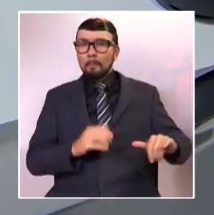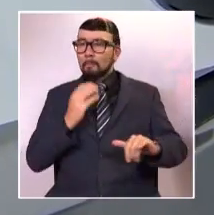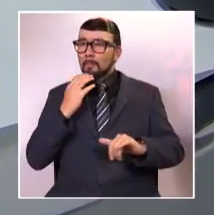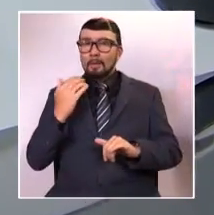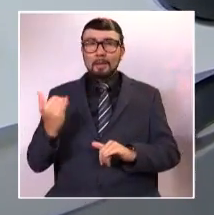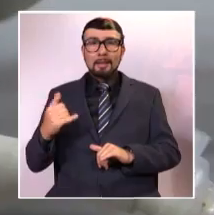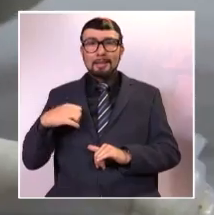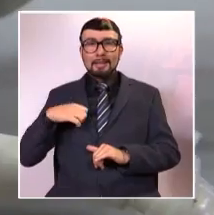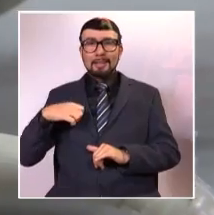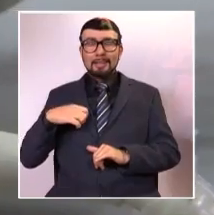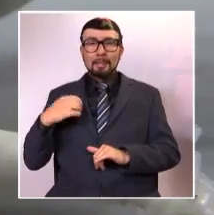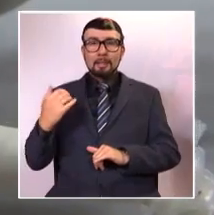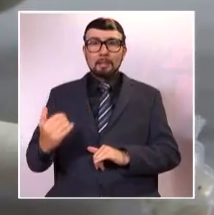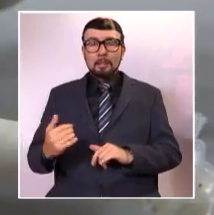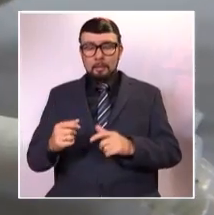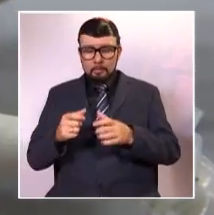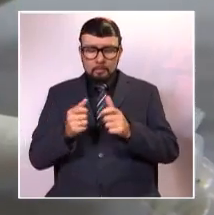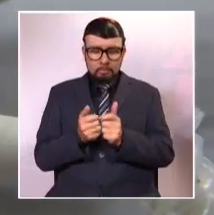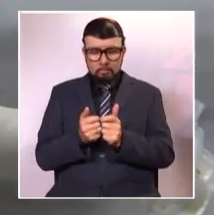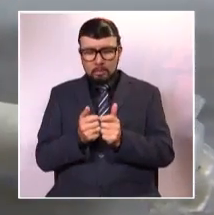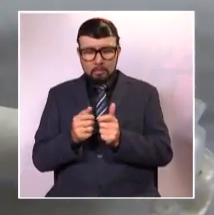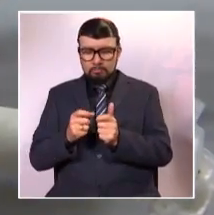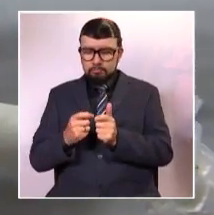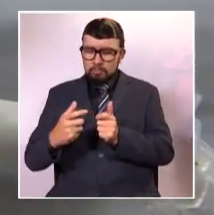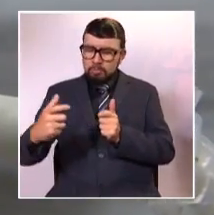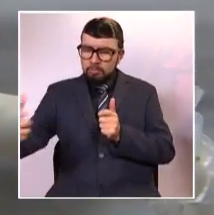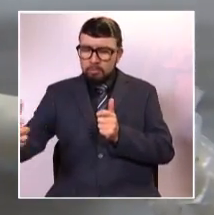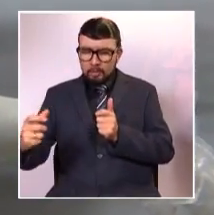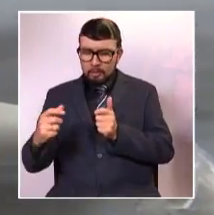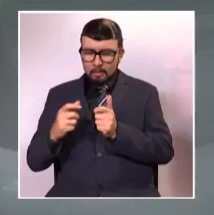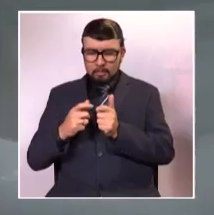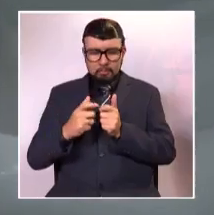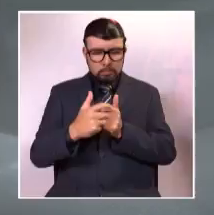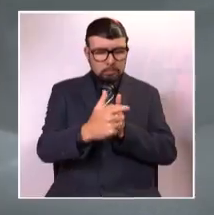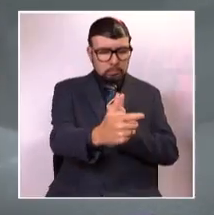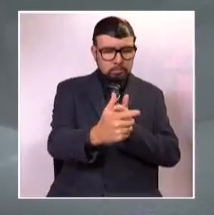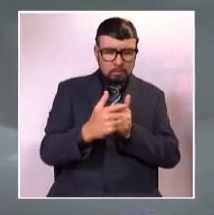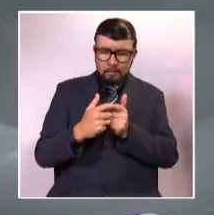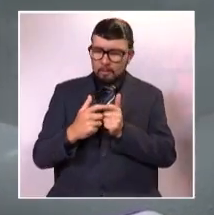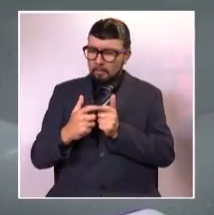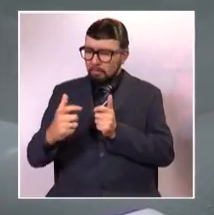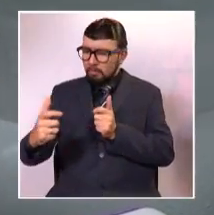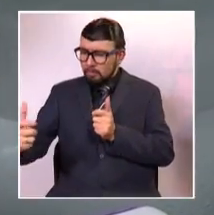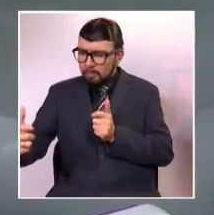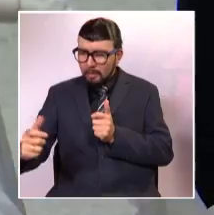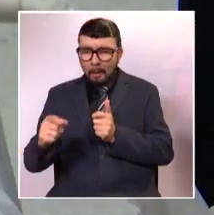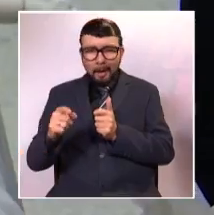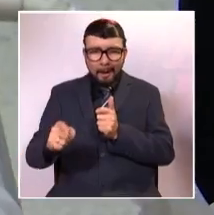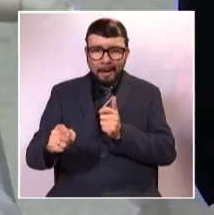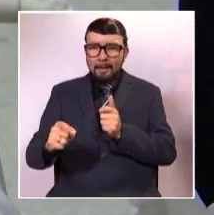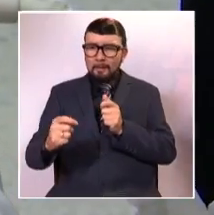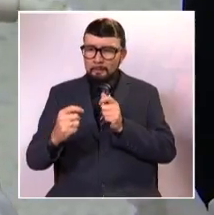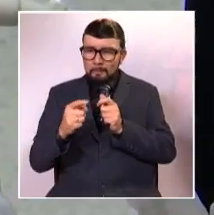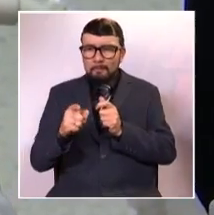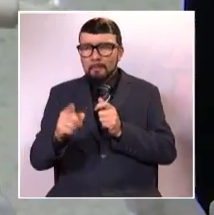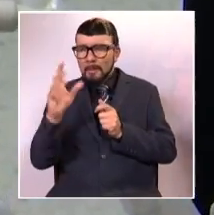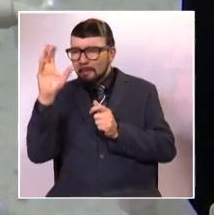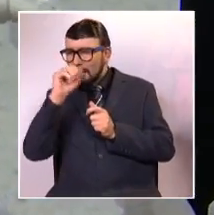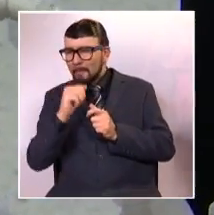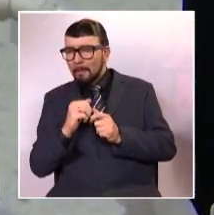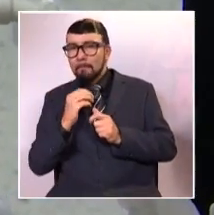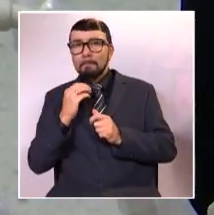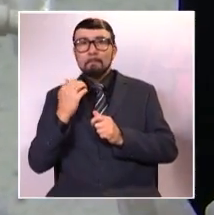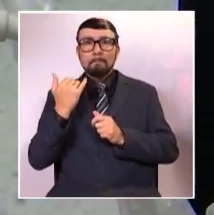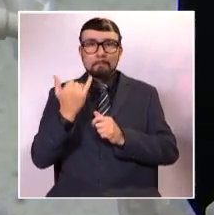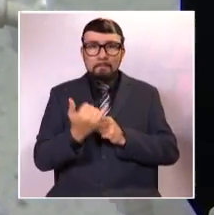que tienen los radares o estos animalitos que emiten sonido, que son los